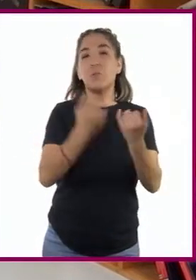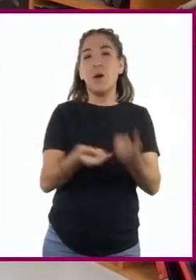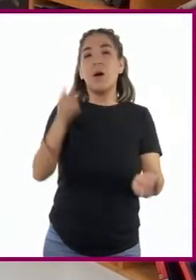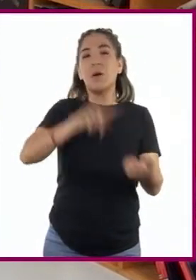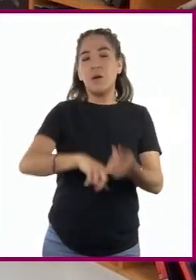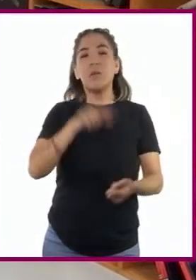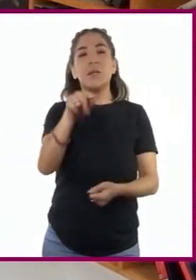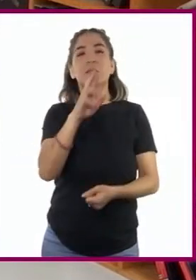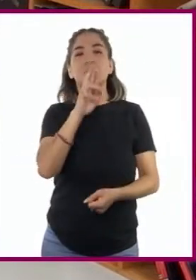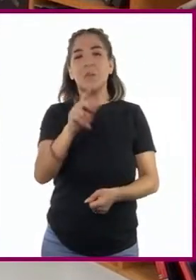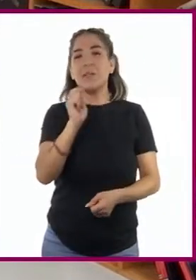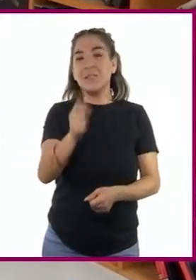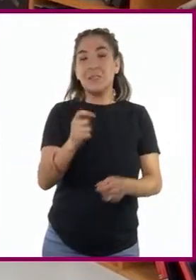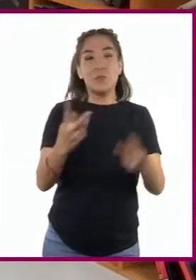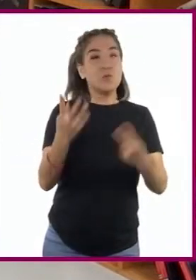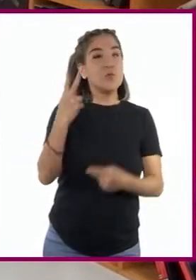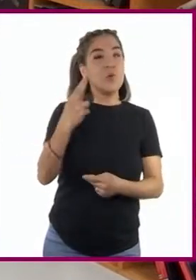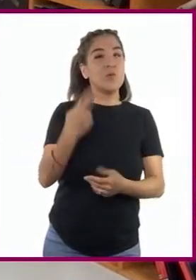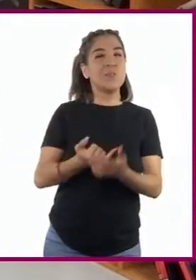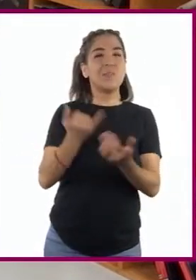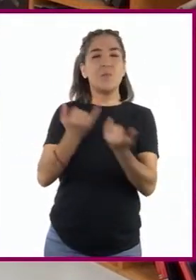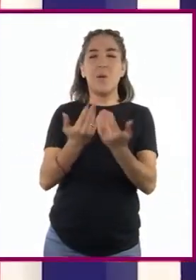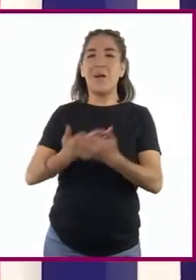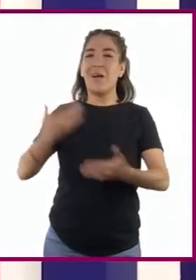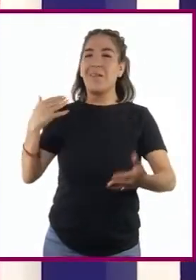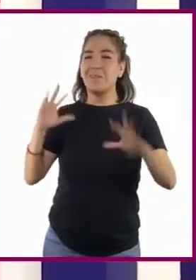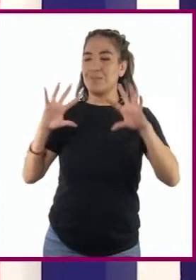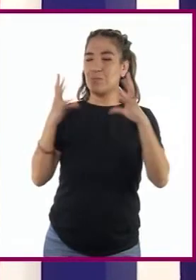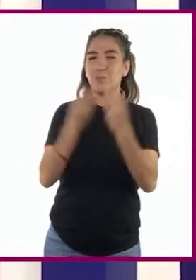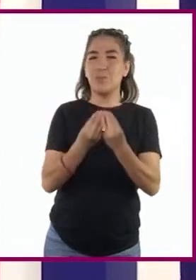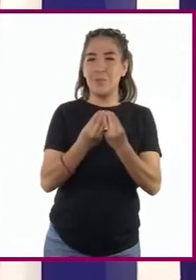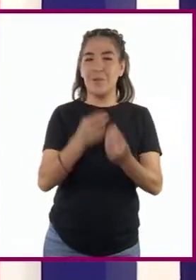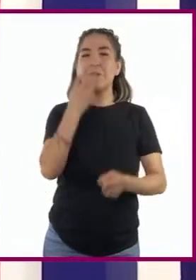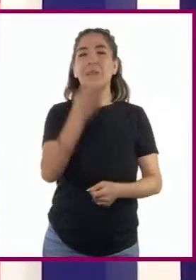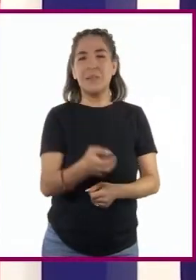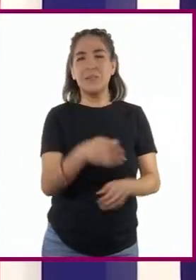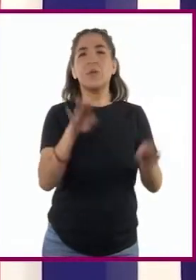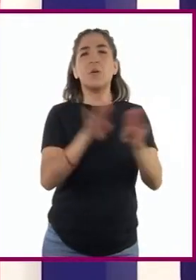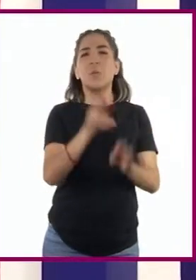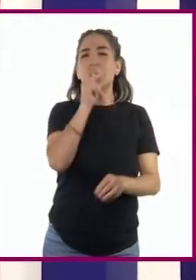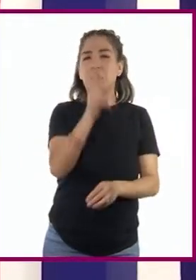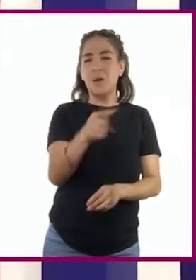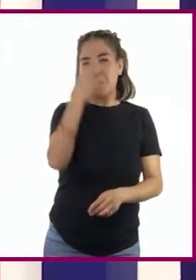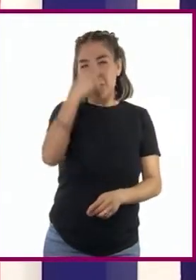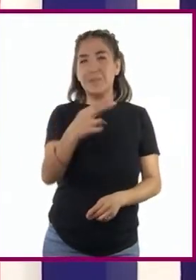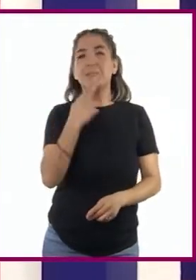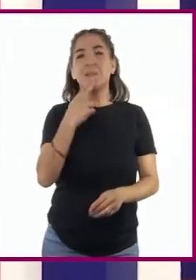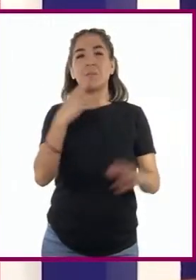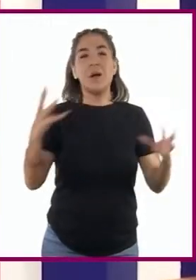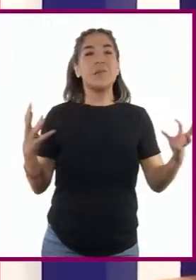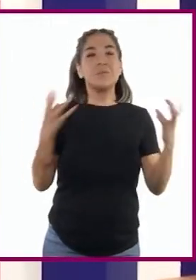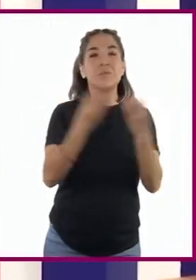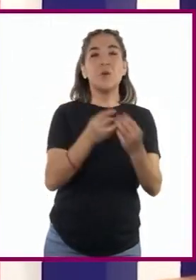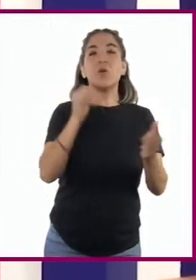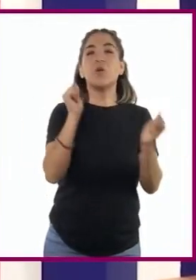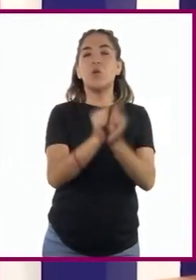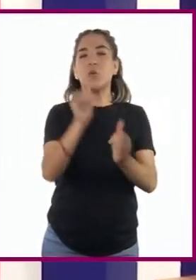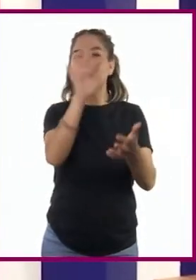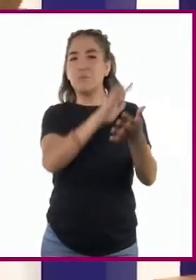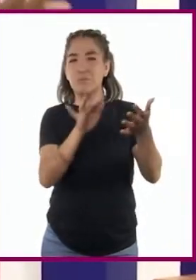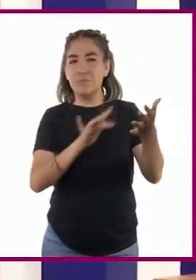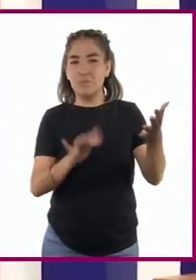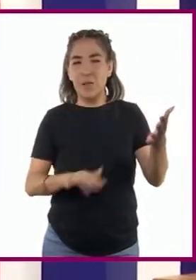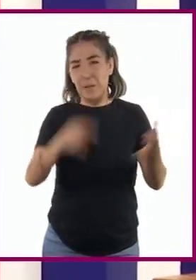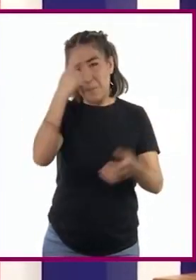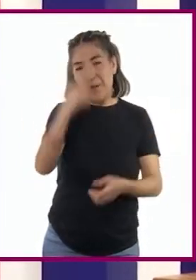son el resultado de las dos anteriores. Entonces, estas palabras nos sirven para enlazar las partes de un texto,